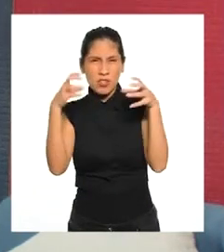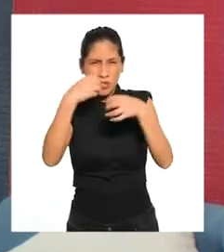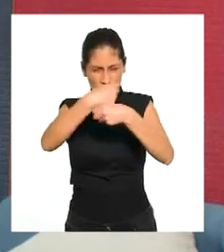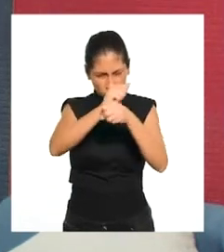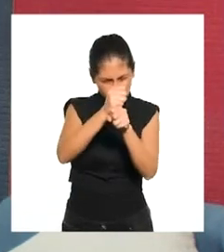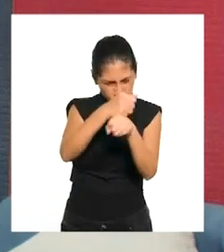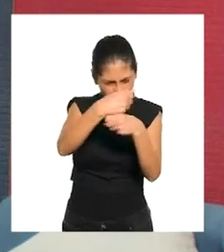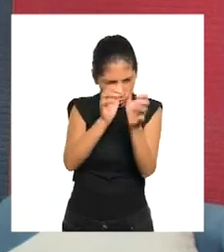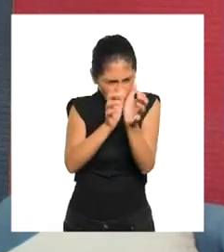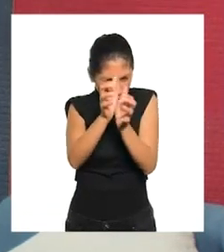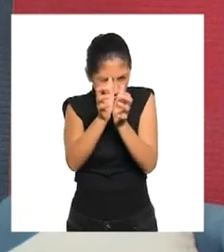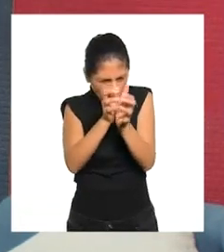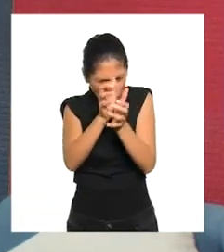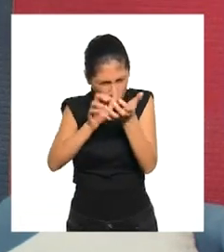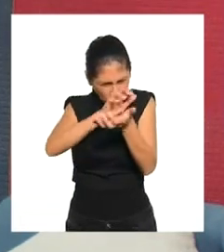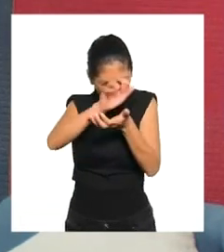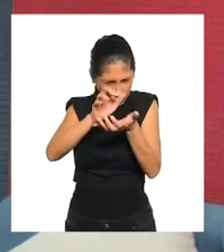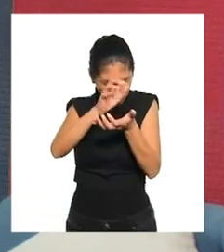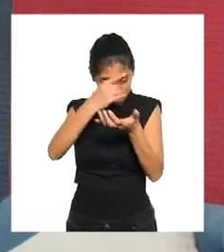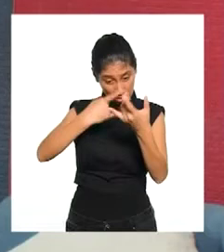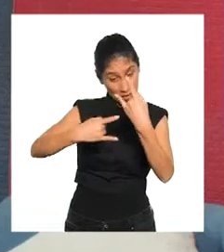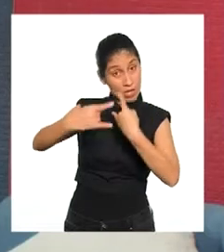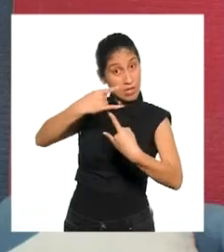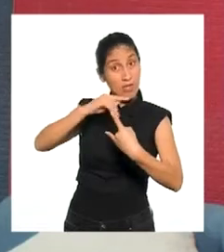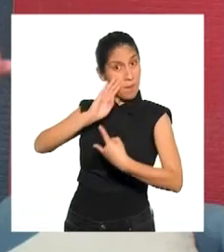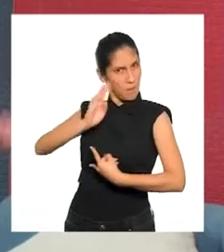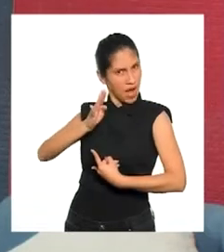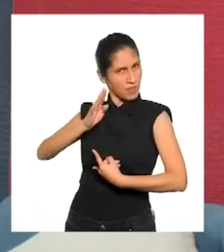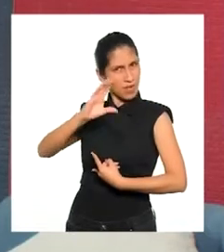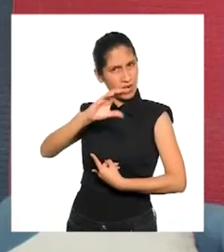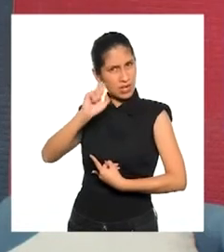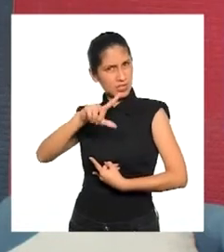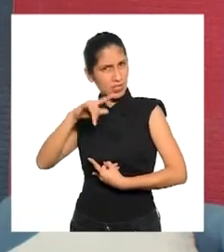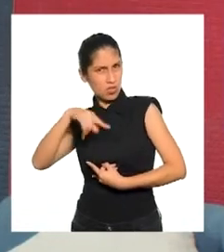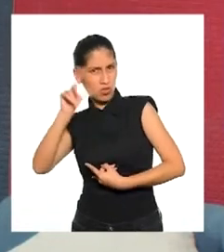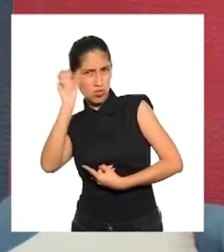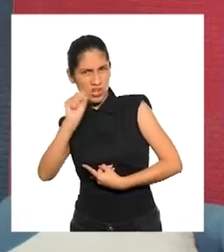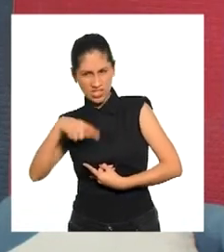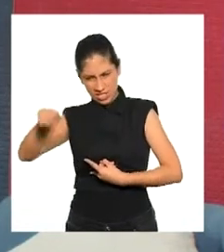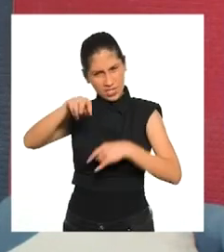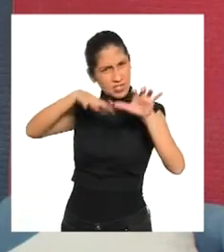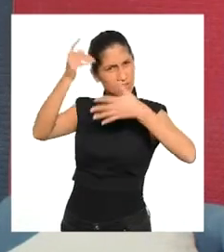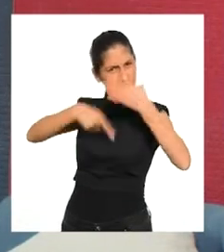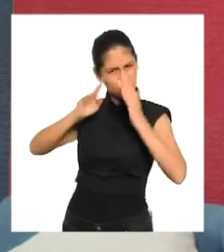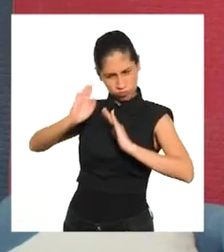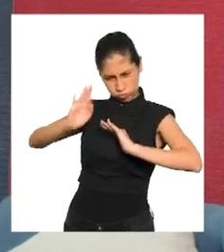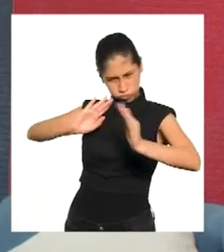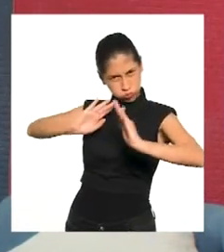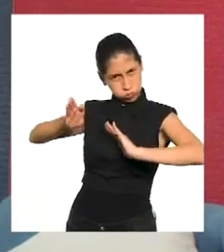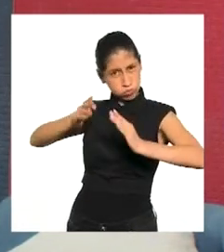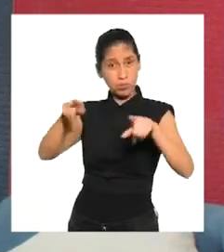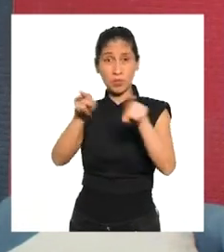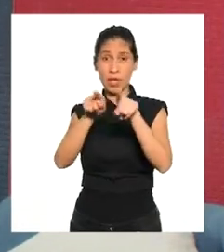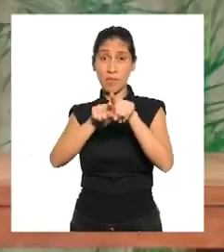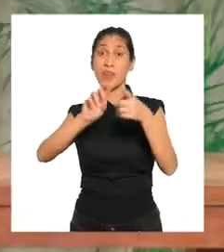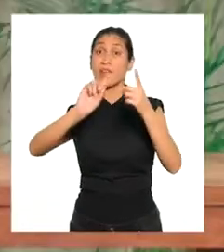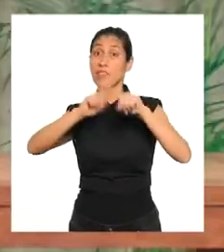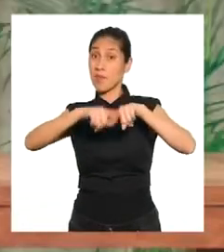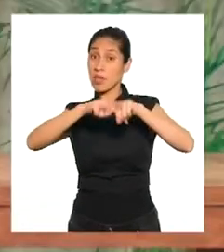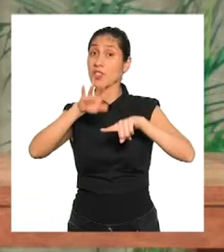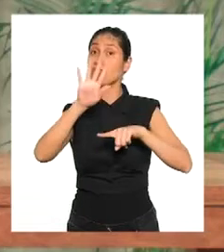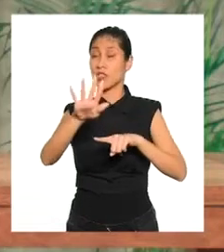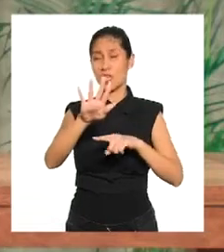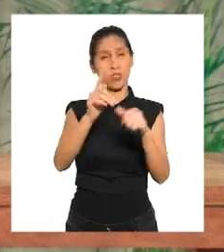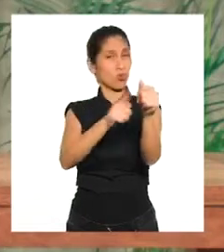y ordenan a las células qué hacer. Los epigenomas cambian conforme a la influencia del medio y del estilo y hábitos de vida.